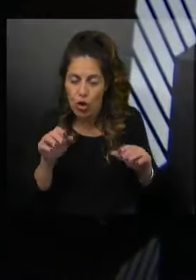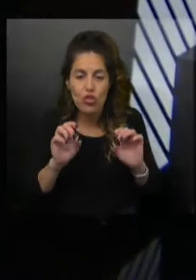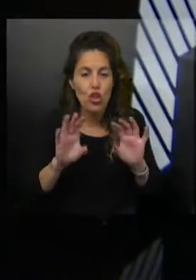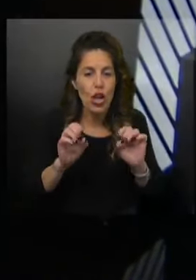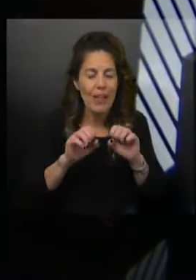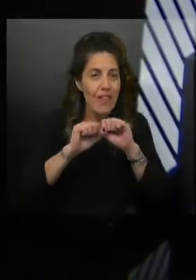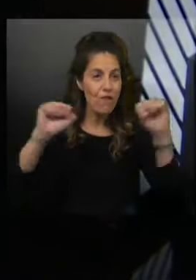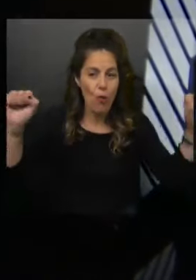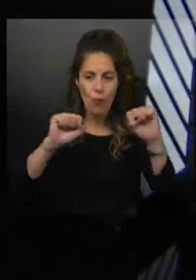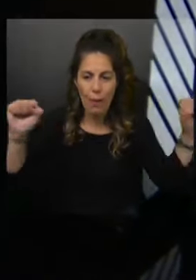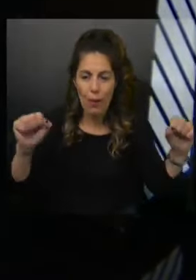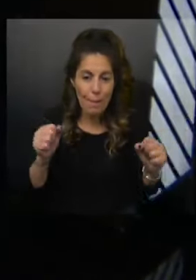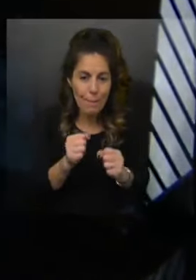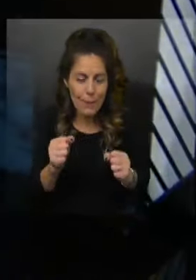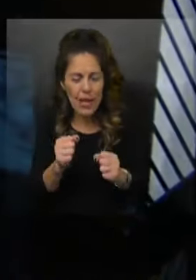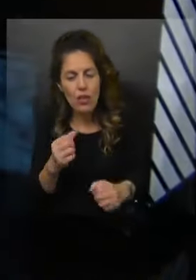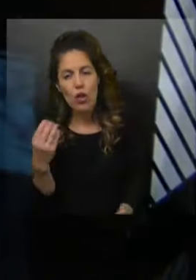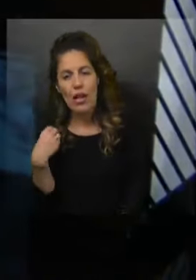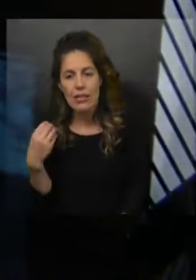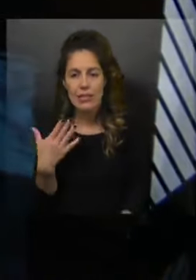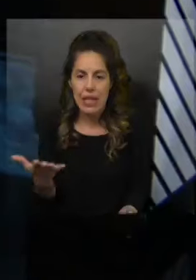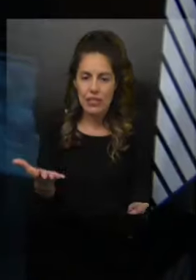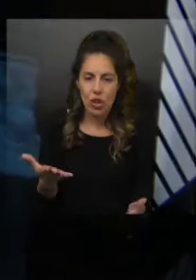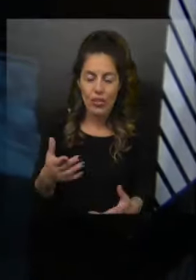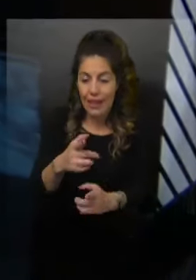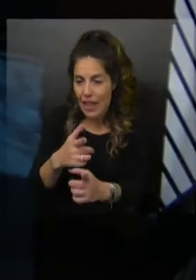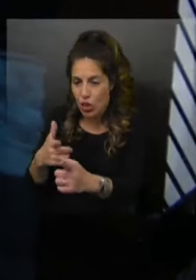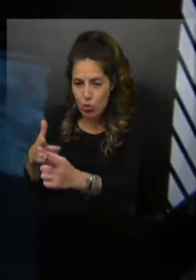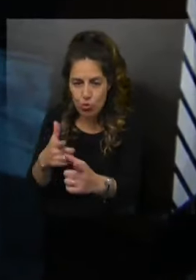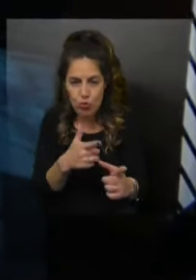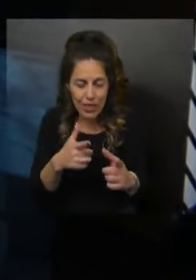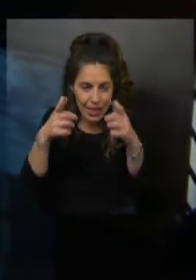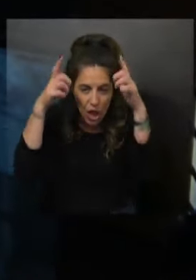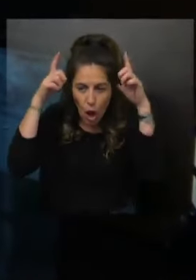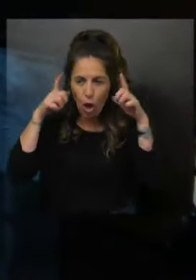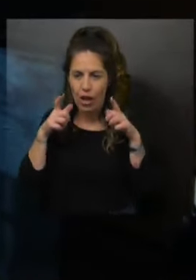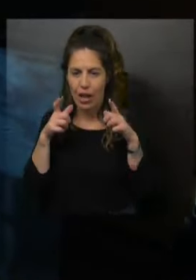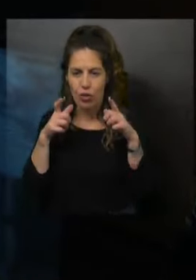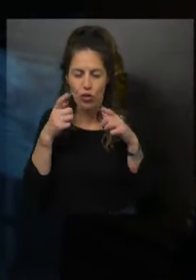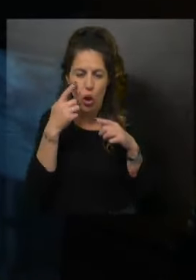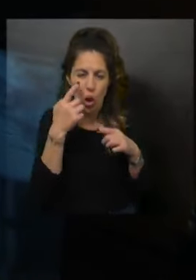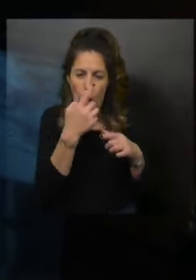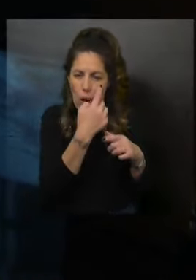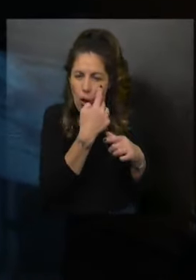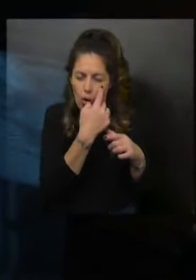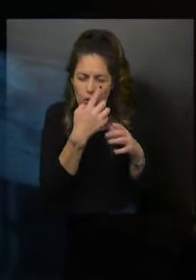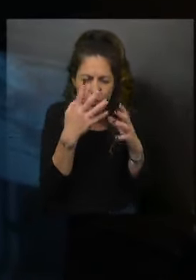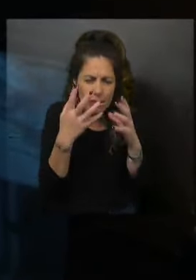y tedio detrás del fusil debajo de Los cascos ojos